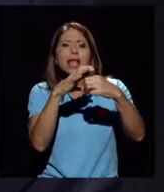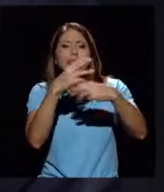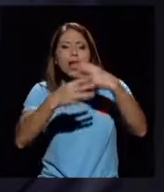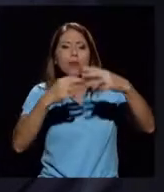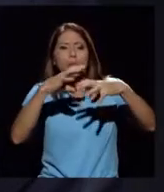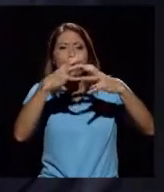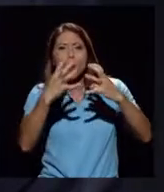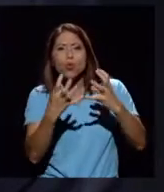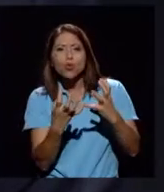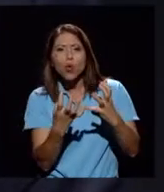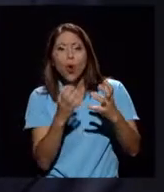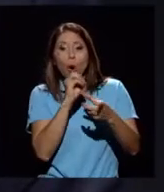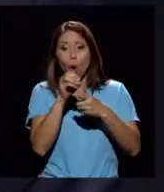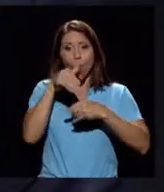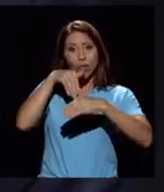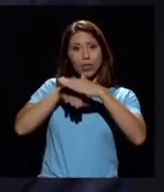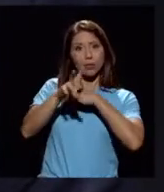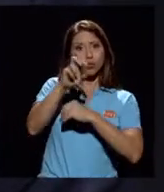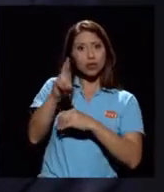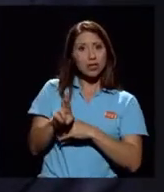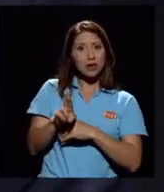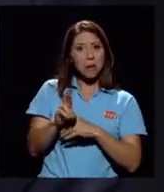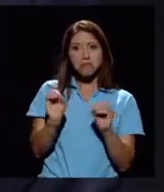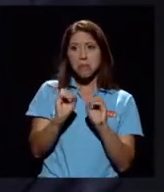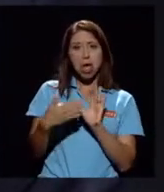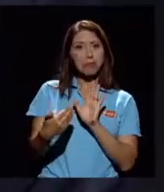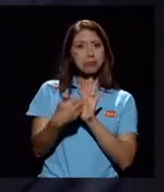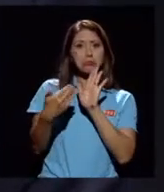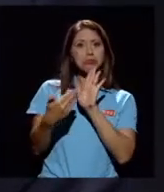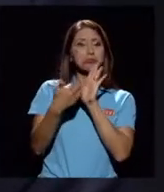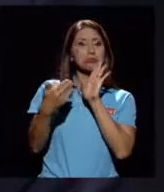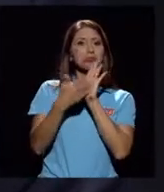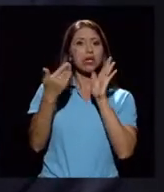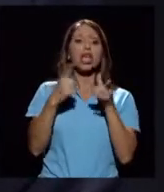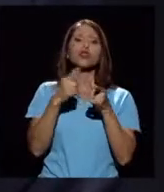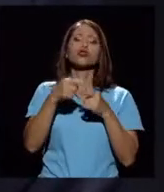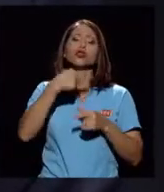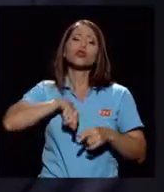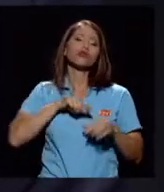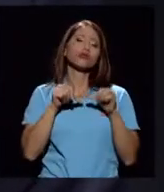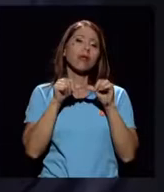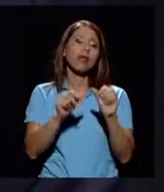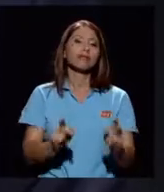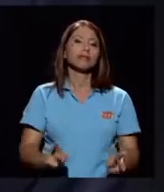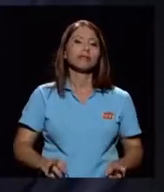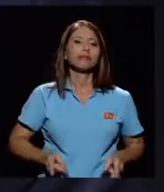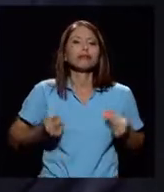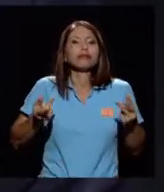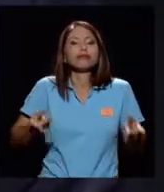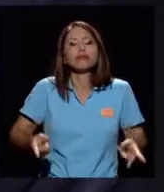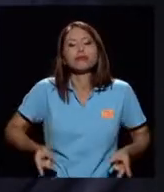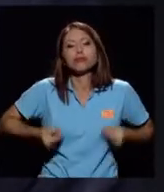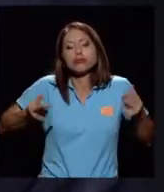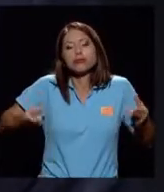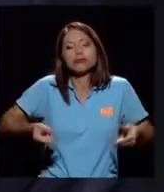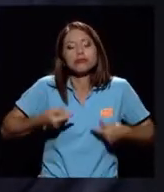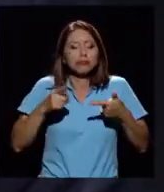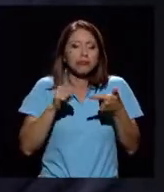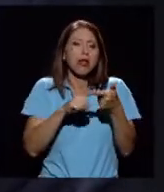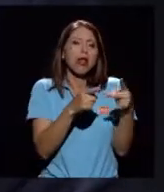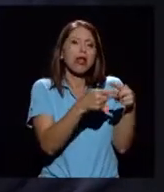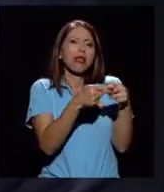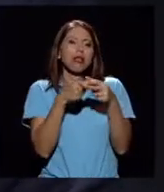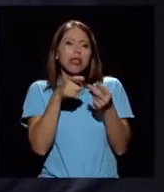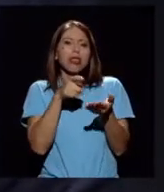entonces seguimos una rutina de gastos seguimos una rutina de endeudamiento seguimos una rutina